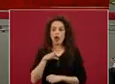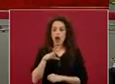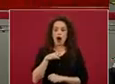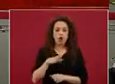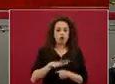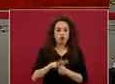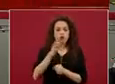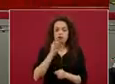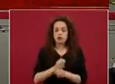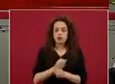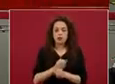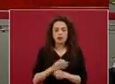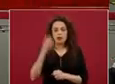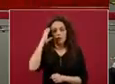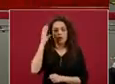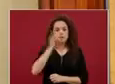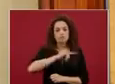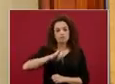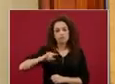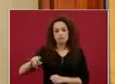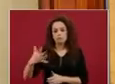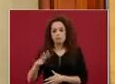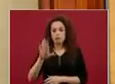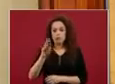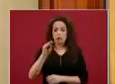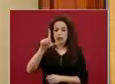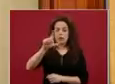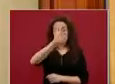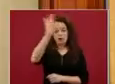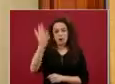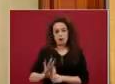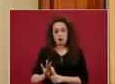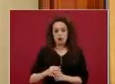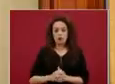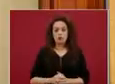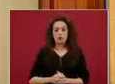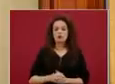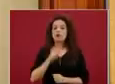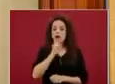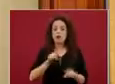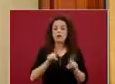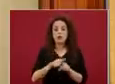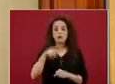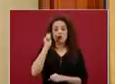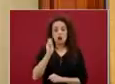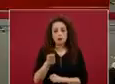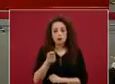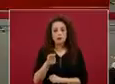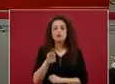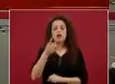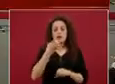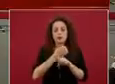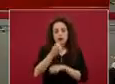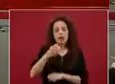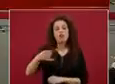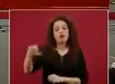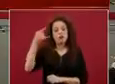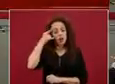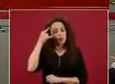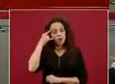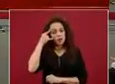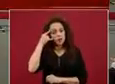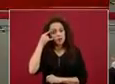disponibilidades tan altas como de un 97% en el caso también de Campeche. Y esto también es